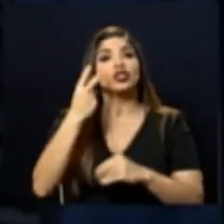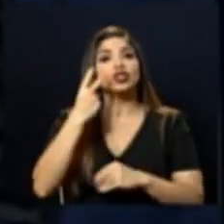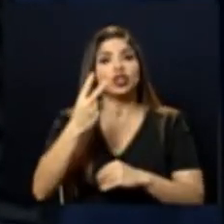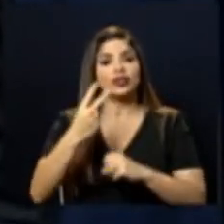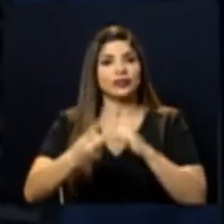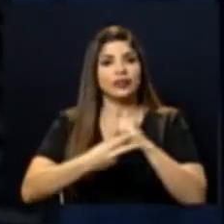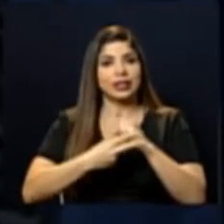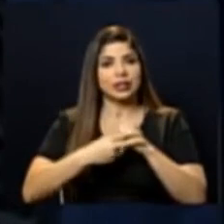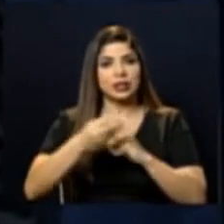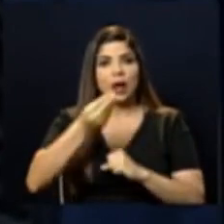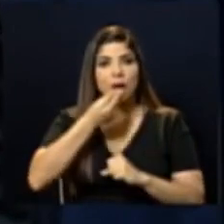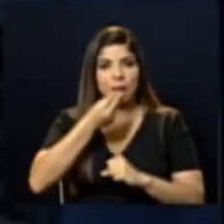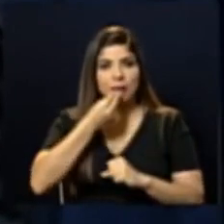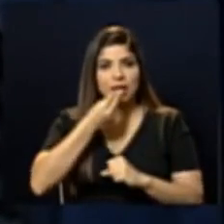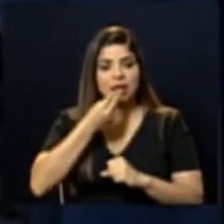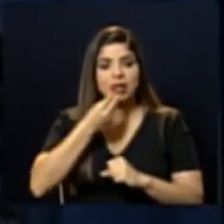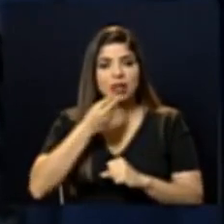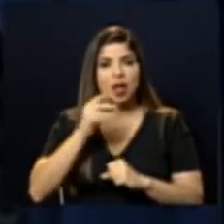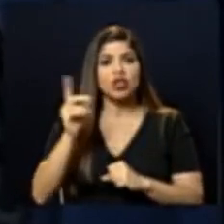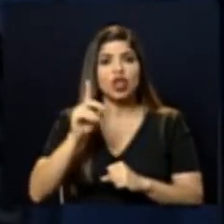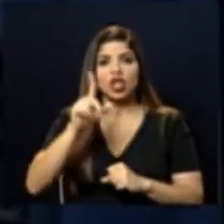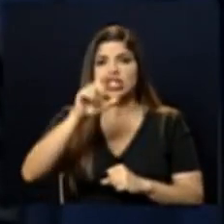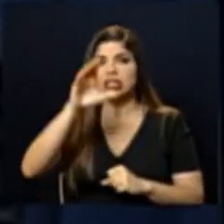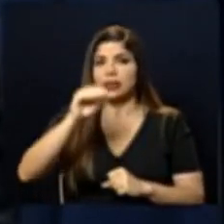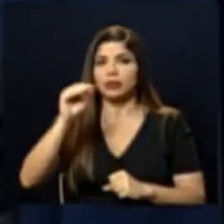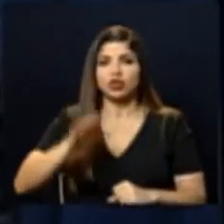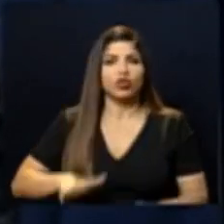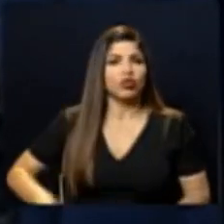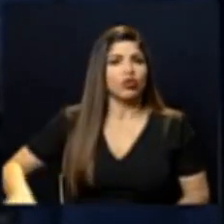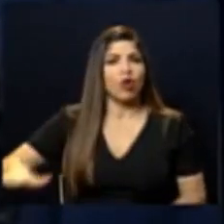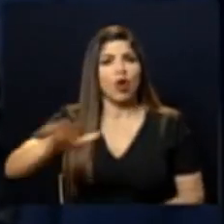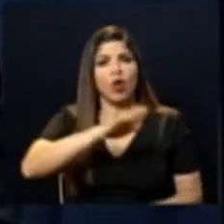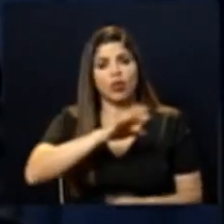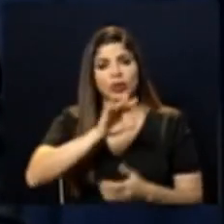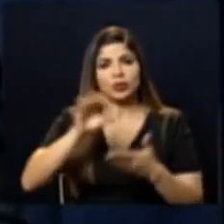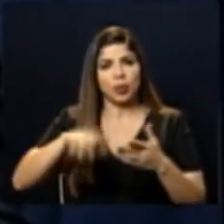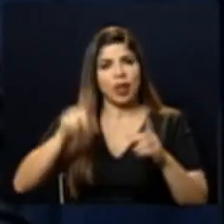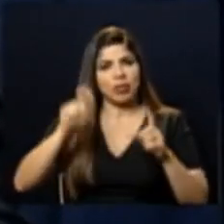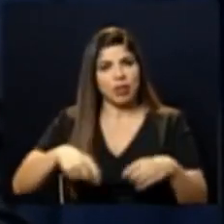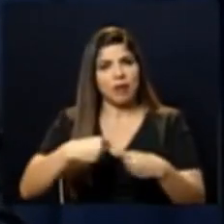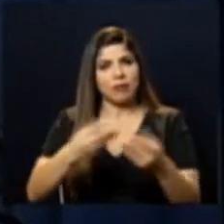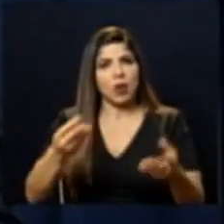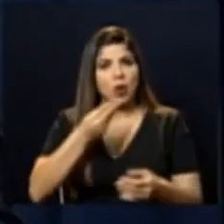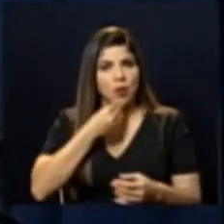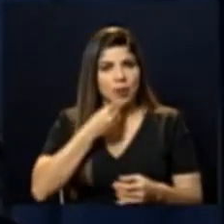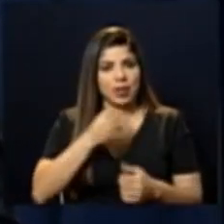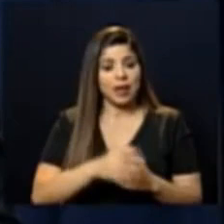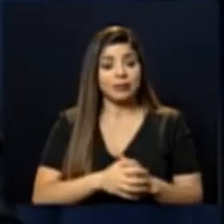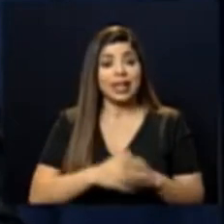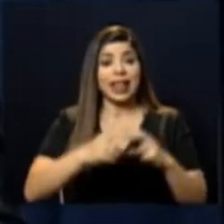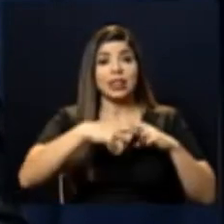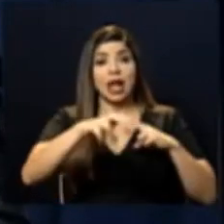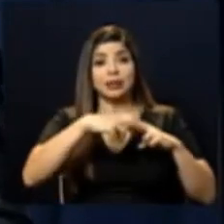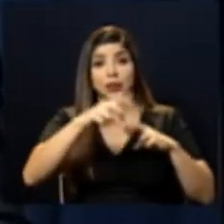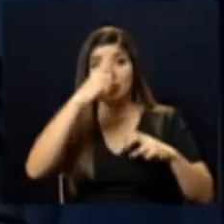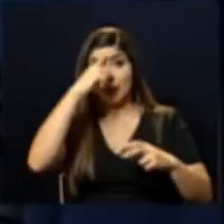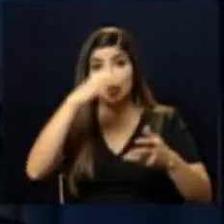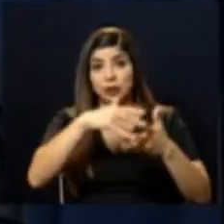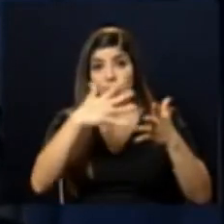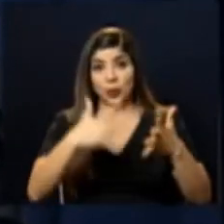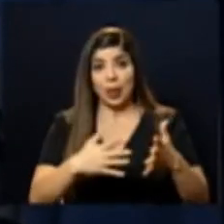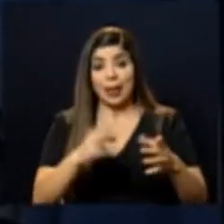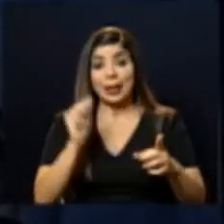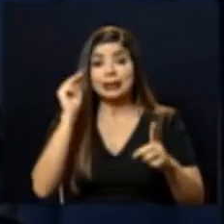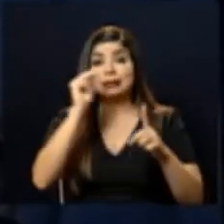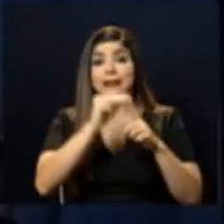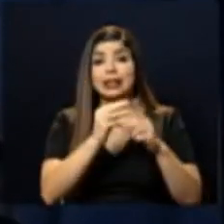comida en el 100% de los centros educativos. En transporte para estudiantes, la meta